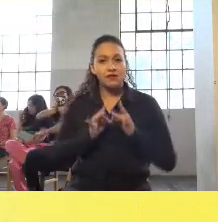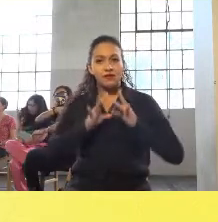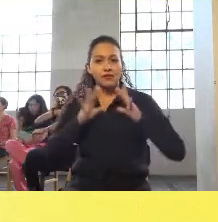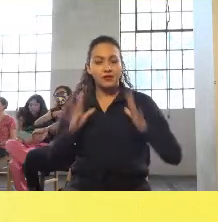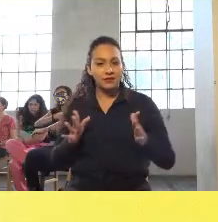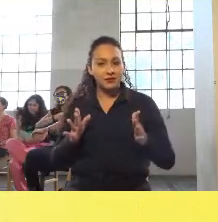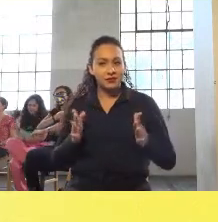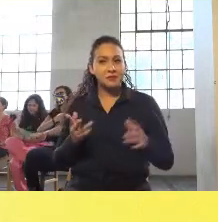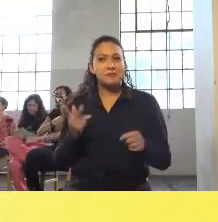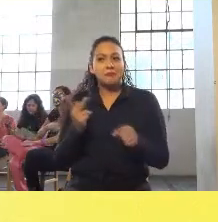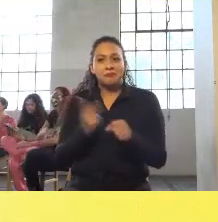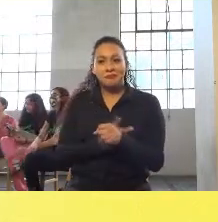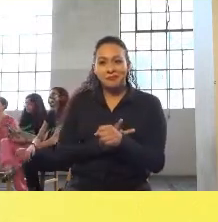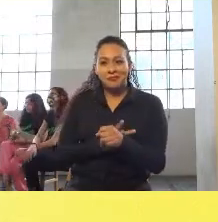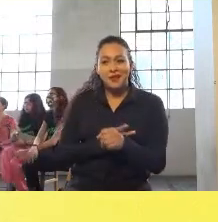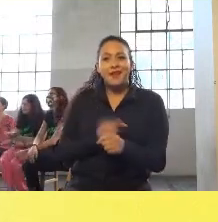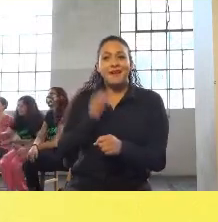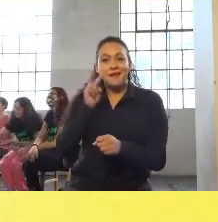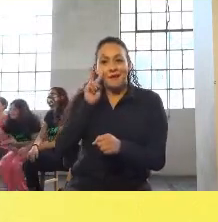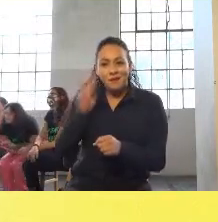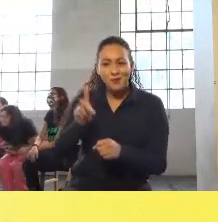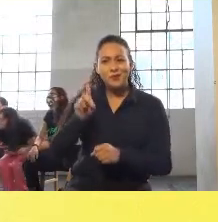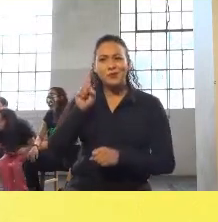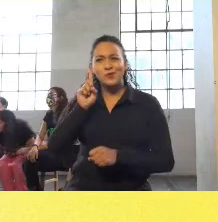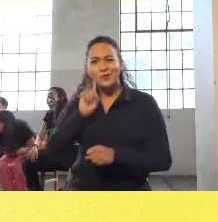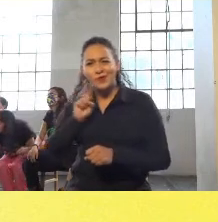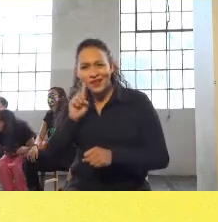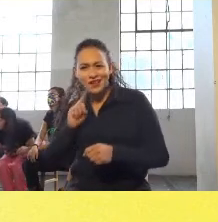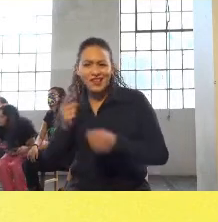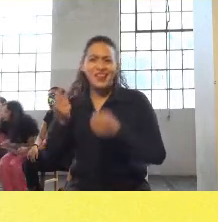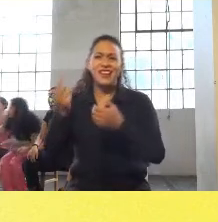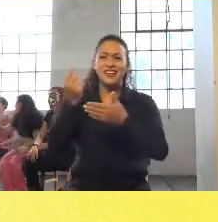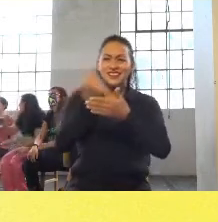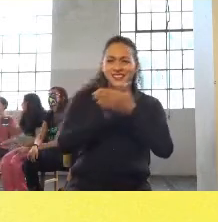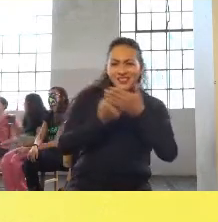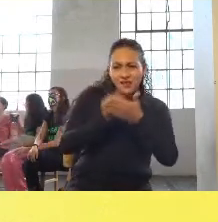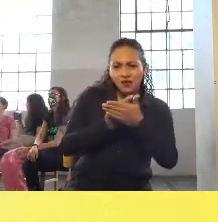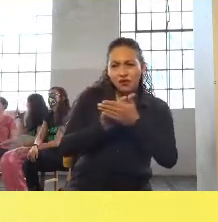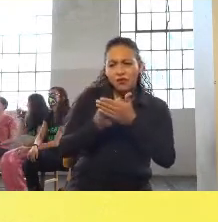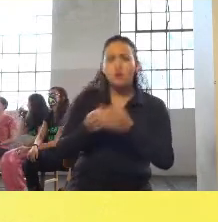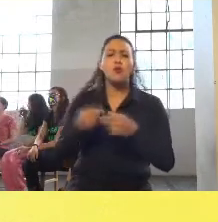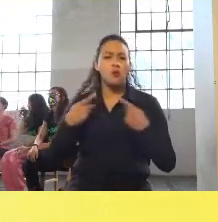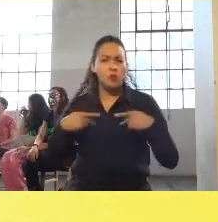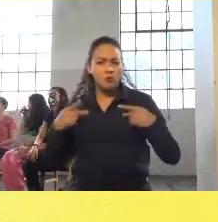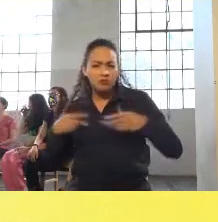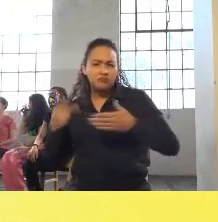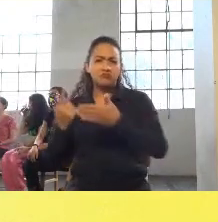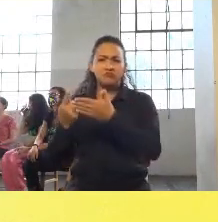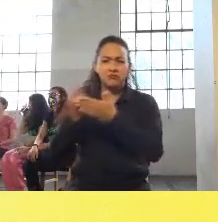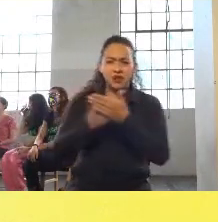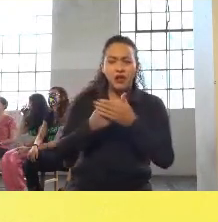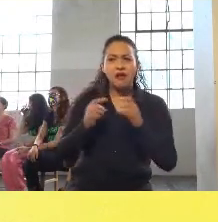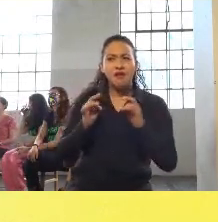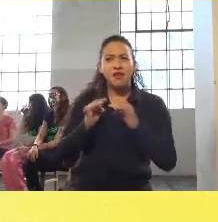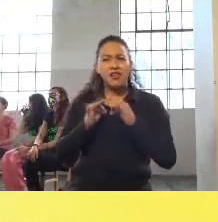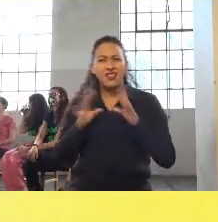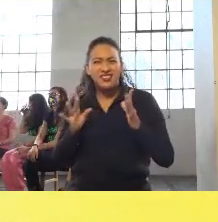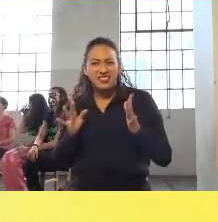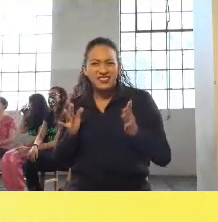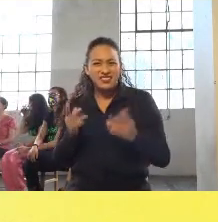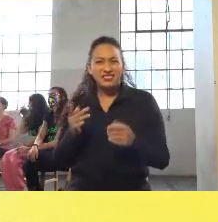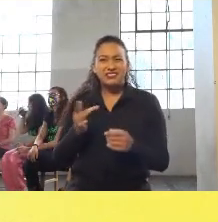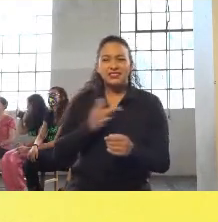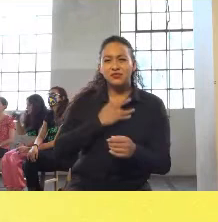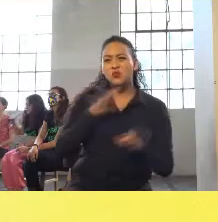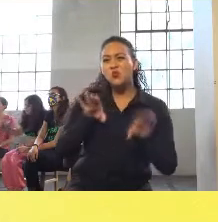de esta interacción con muchos otros diseñadores, algunas nos dimos cuenta que no nos sentíamos identificadas